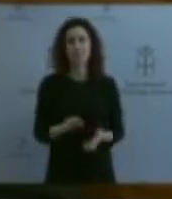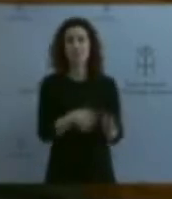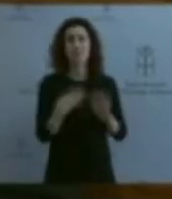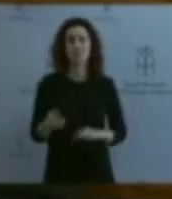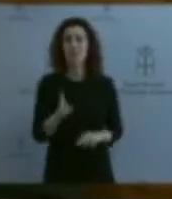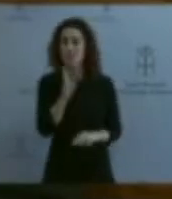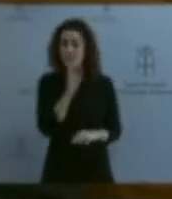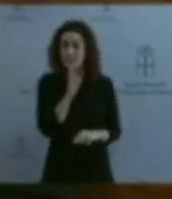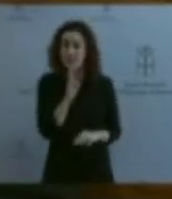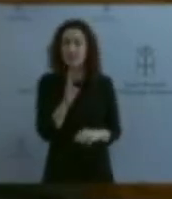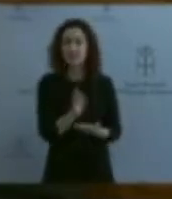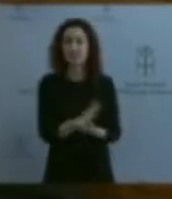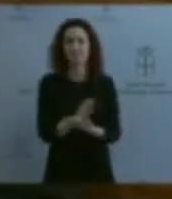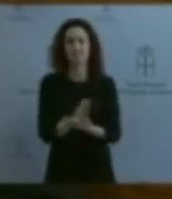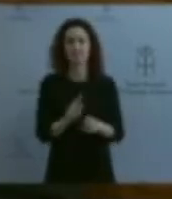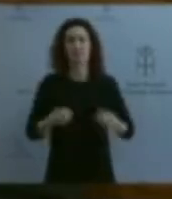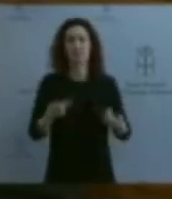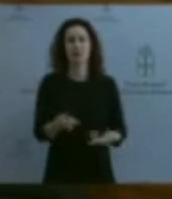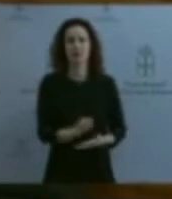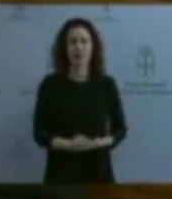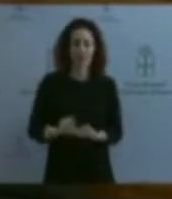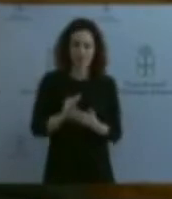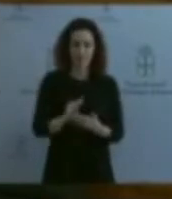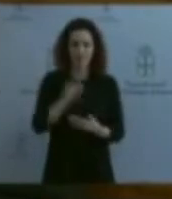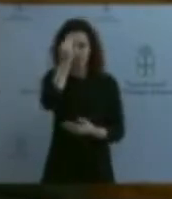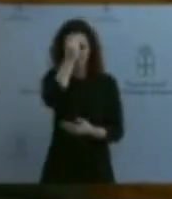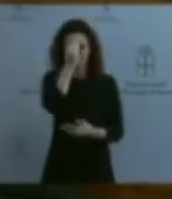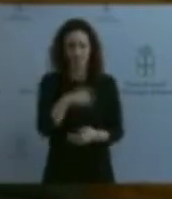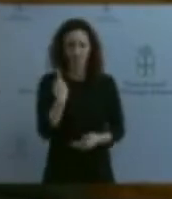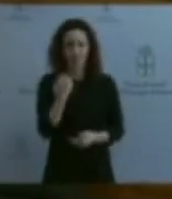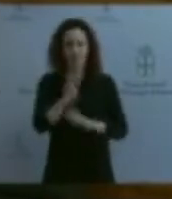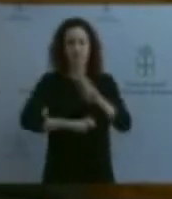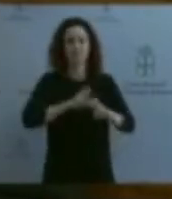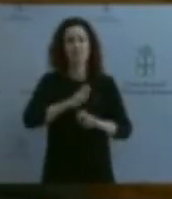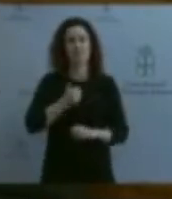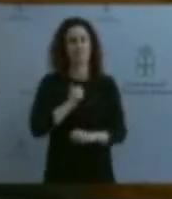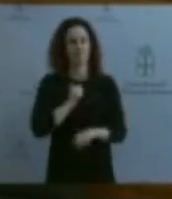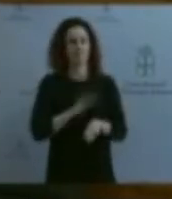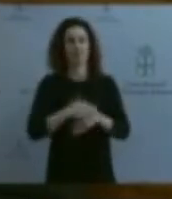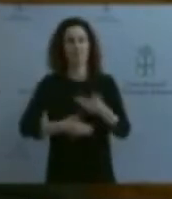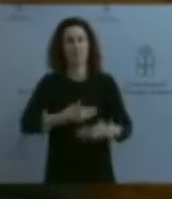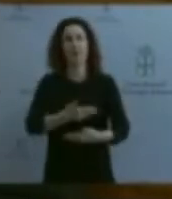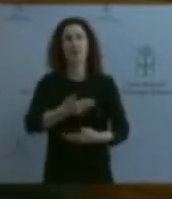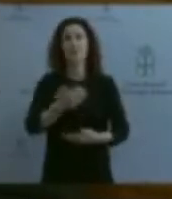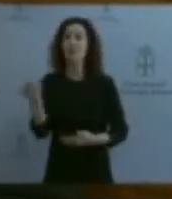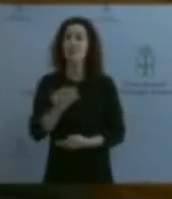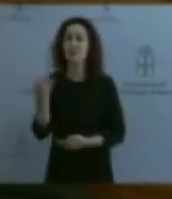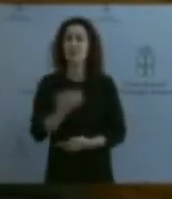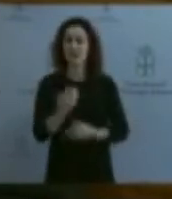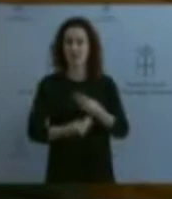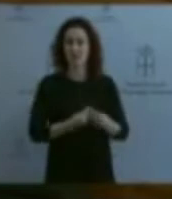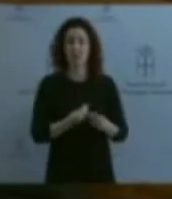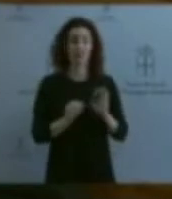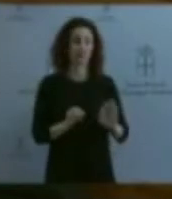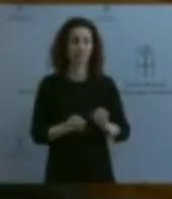Nosotros creemos que hay que buscar las oportunidades en un proceso que tenemos que hacer sí o sí, porque no va a quedar otra. Pero además quiero poner en valor algo